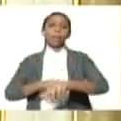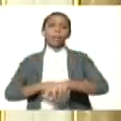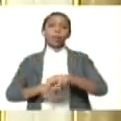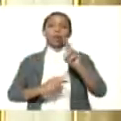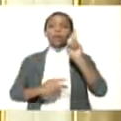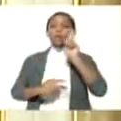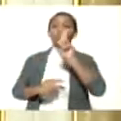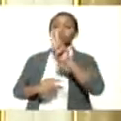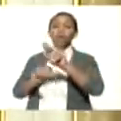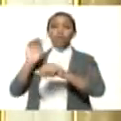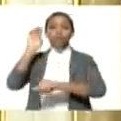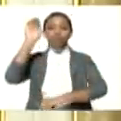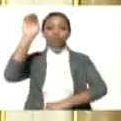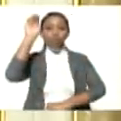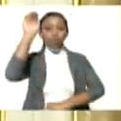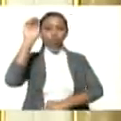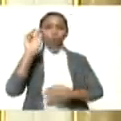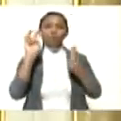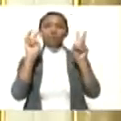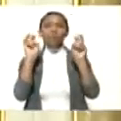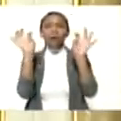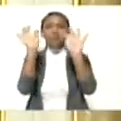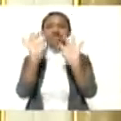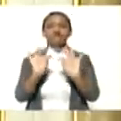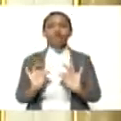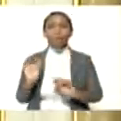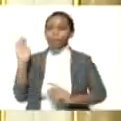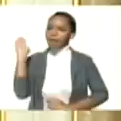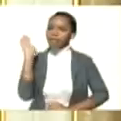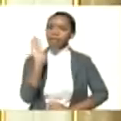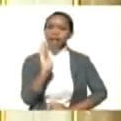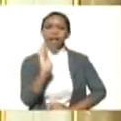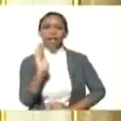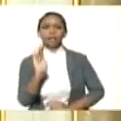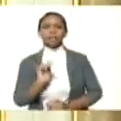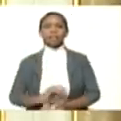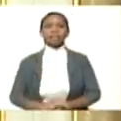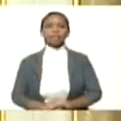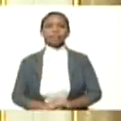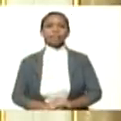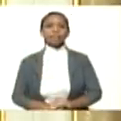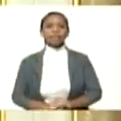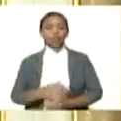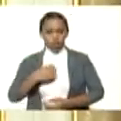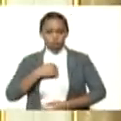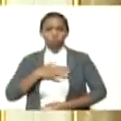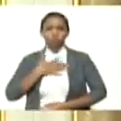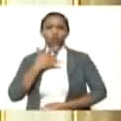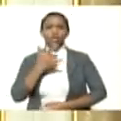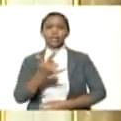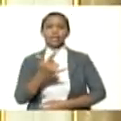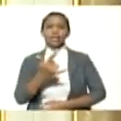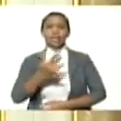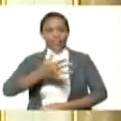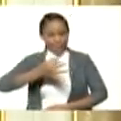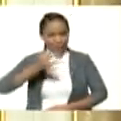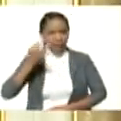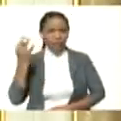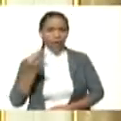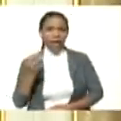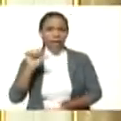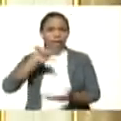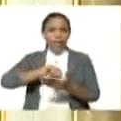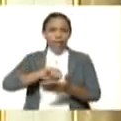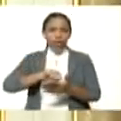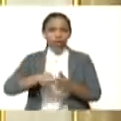avizoraba, de que un nuevo tiempo vendría. Yo puedo decirlo de verdad, en medio